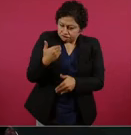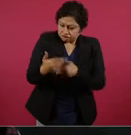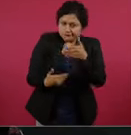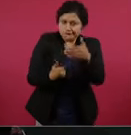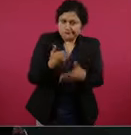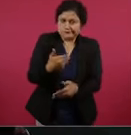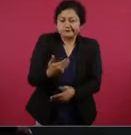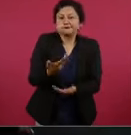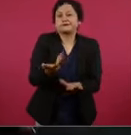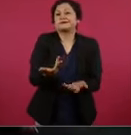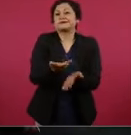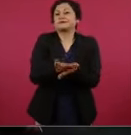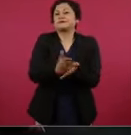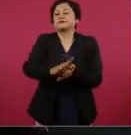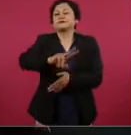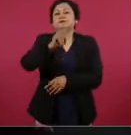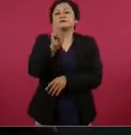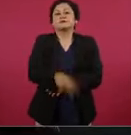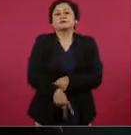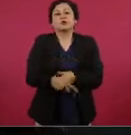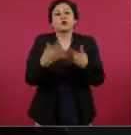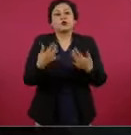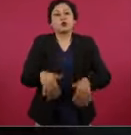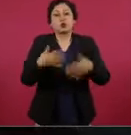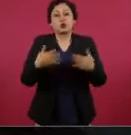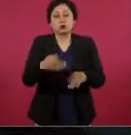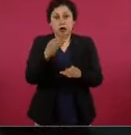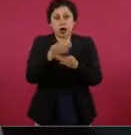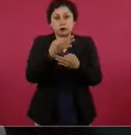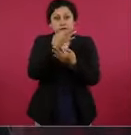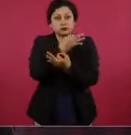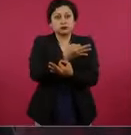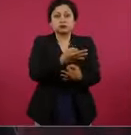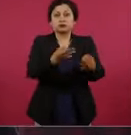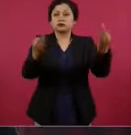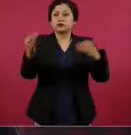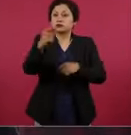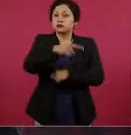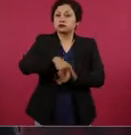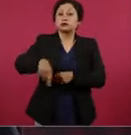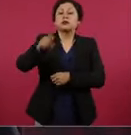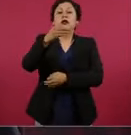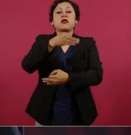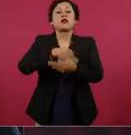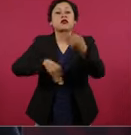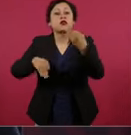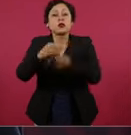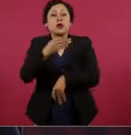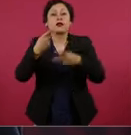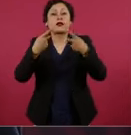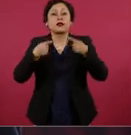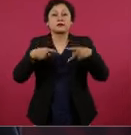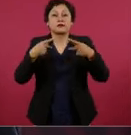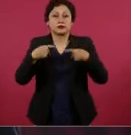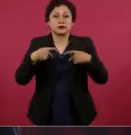reiterarlo, el apoyo del pueblo y del gobierno de Cuba,